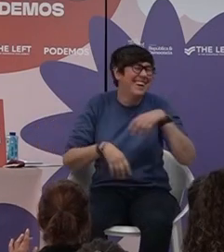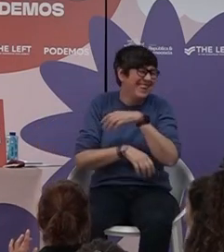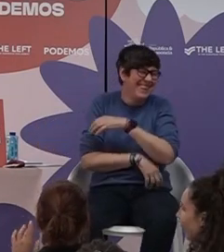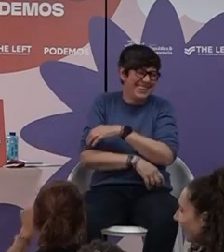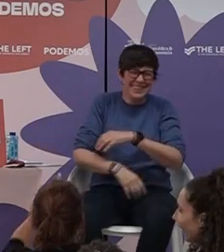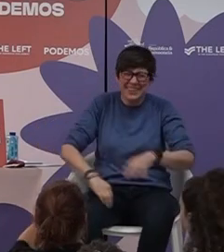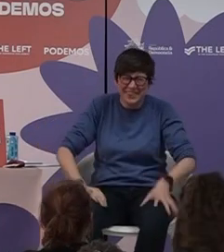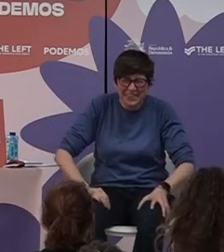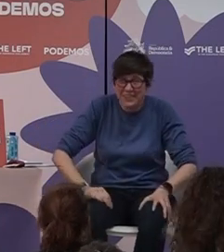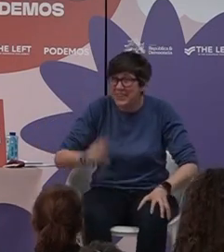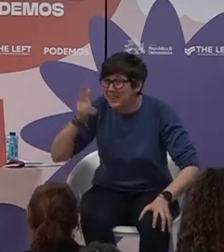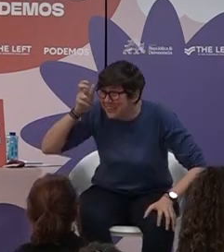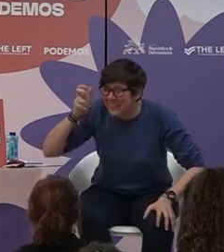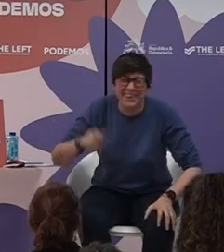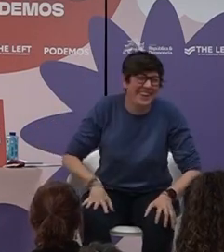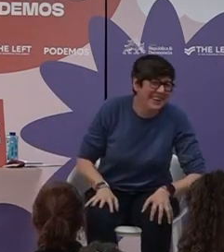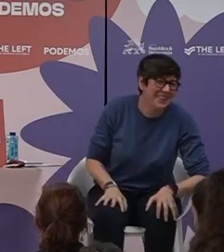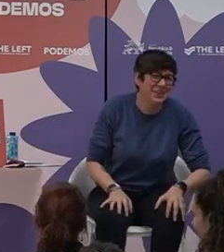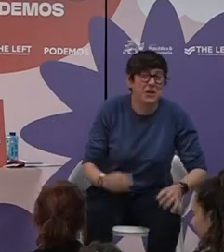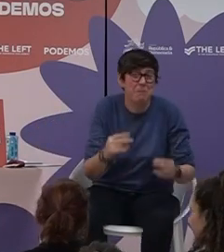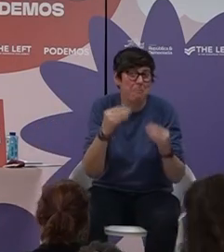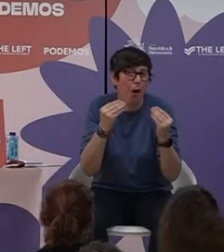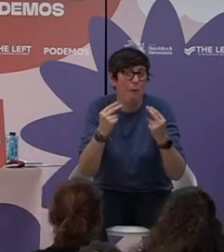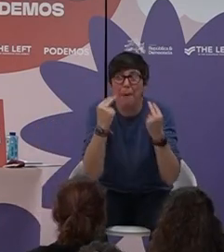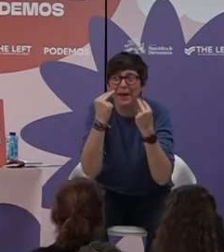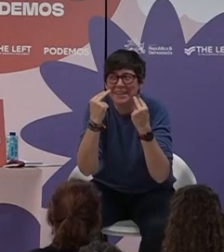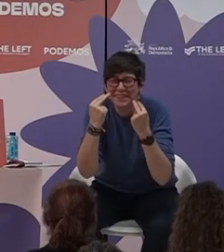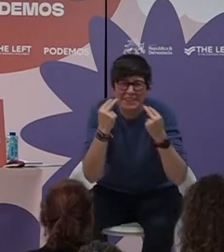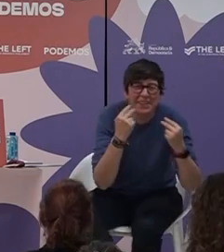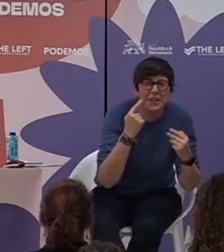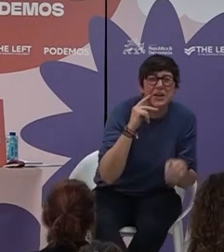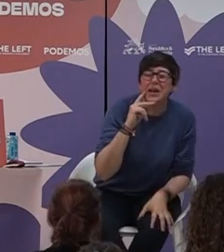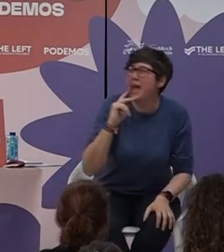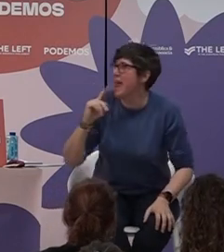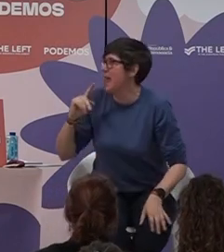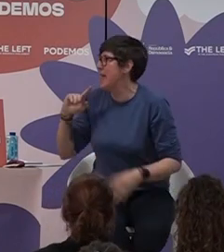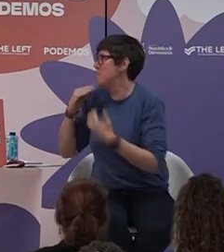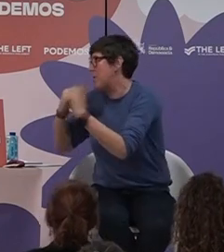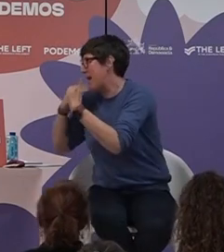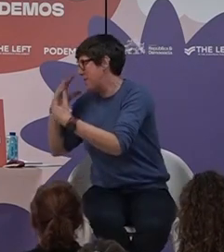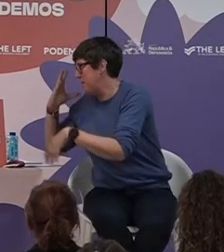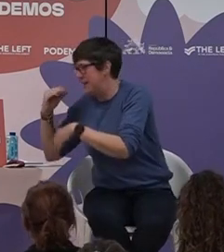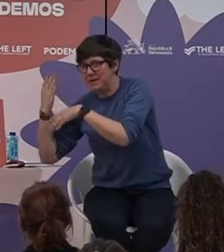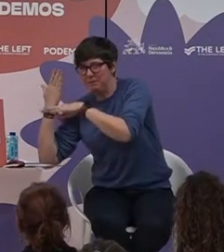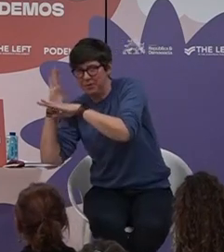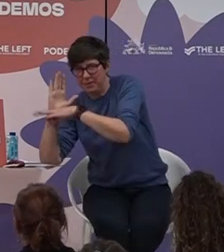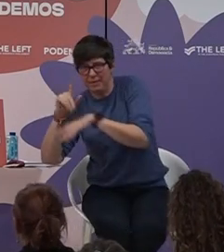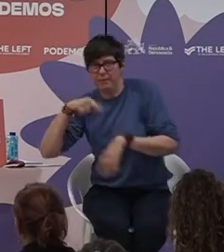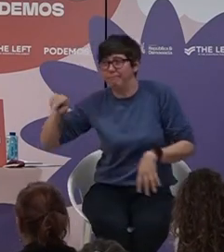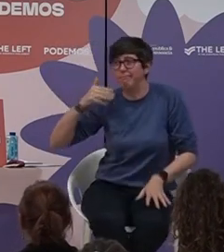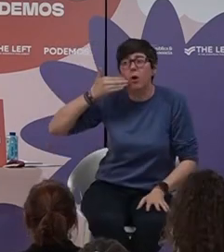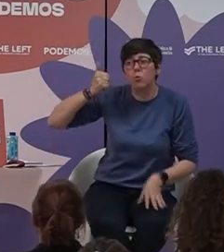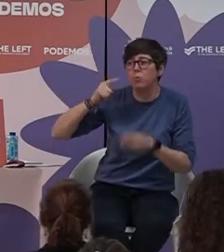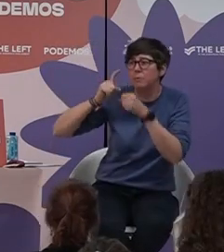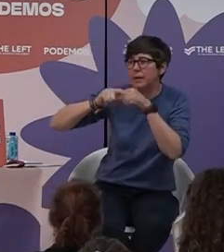se escucha Ahora sí si se escucha estupendo Bueno pues mejor a ver me veis Muchísimas